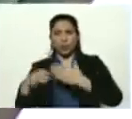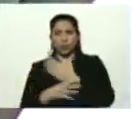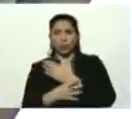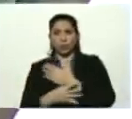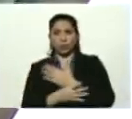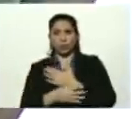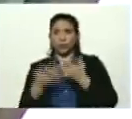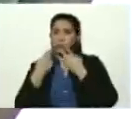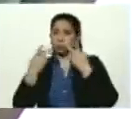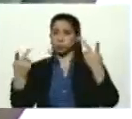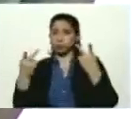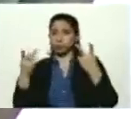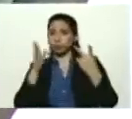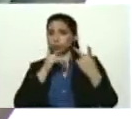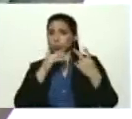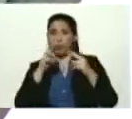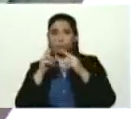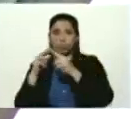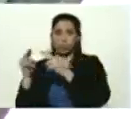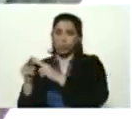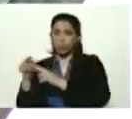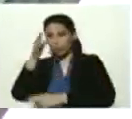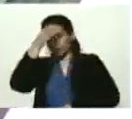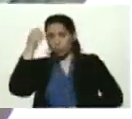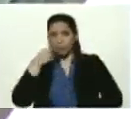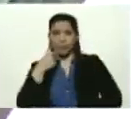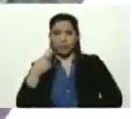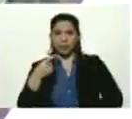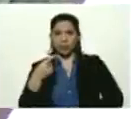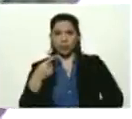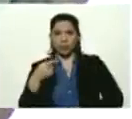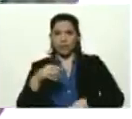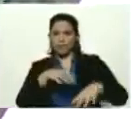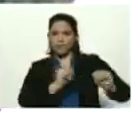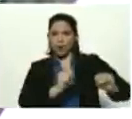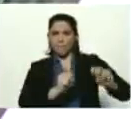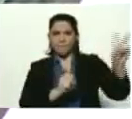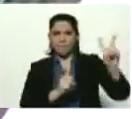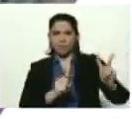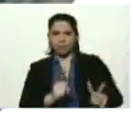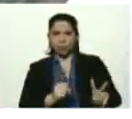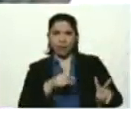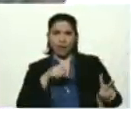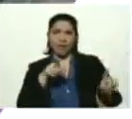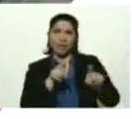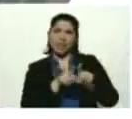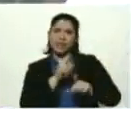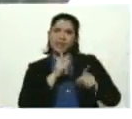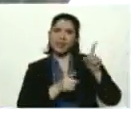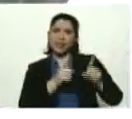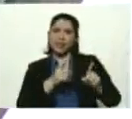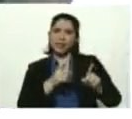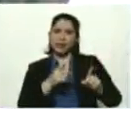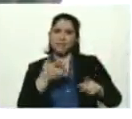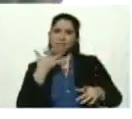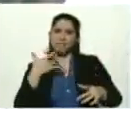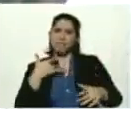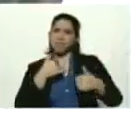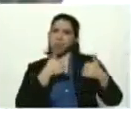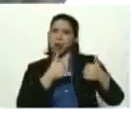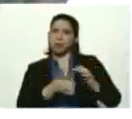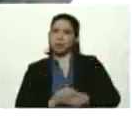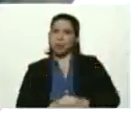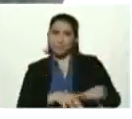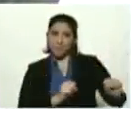de publicación se desconoce, Trump aseguró que invadir a Venezuela sería algo cool. Invadir